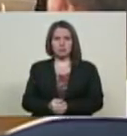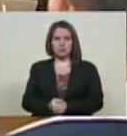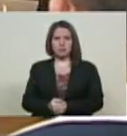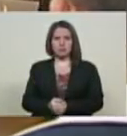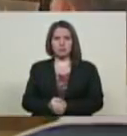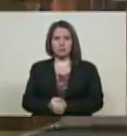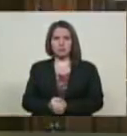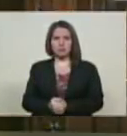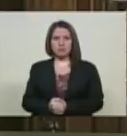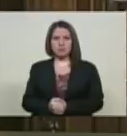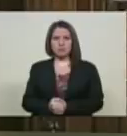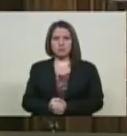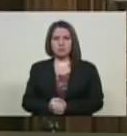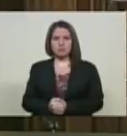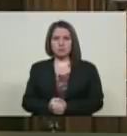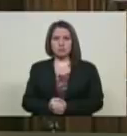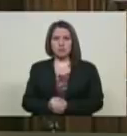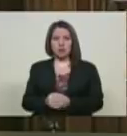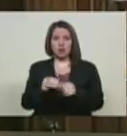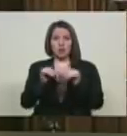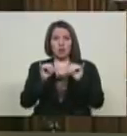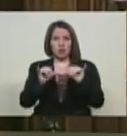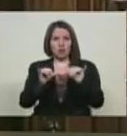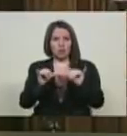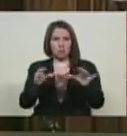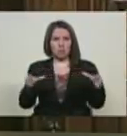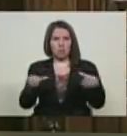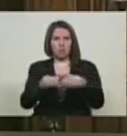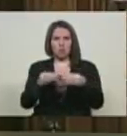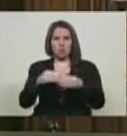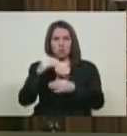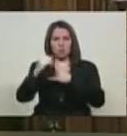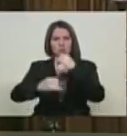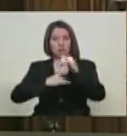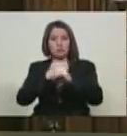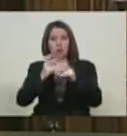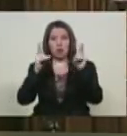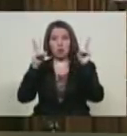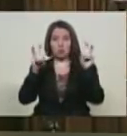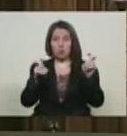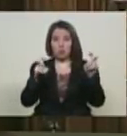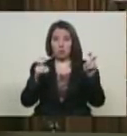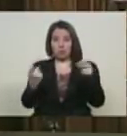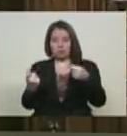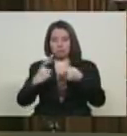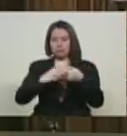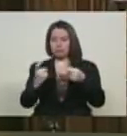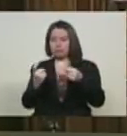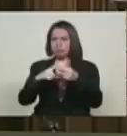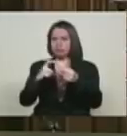dando a conocer a la opinión pública nacional e internacional los nuevos elementos que vienen